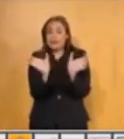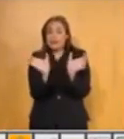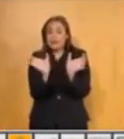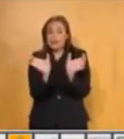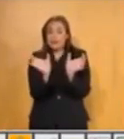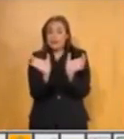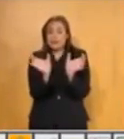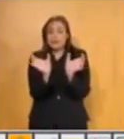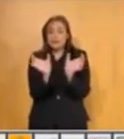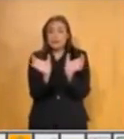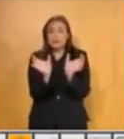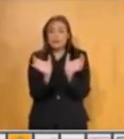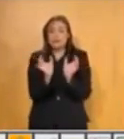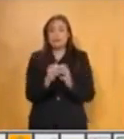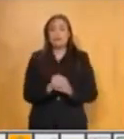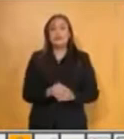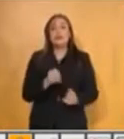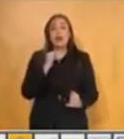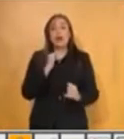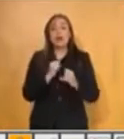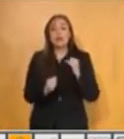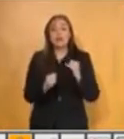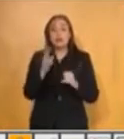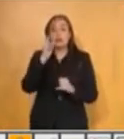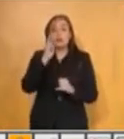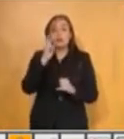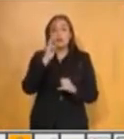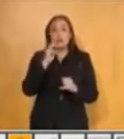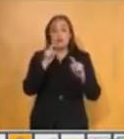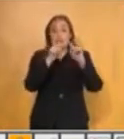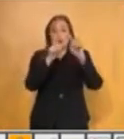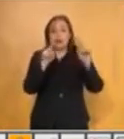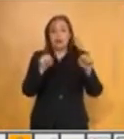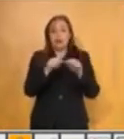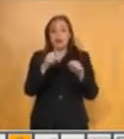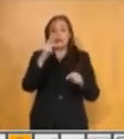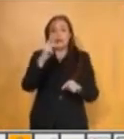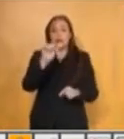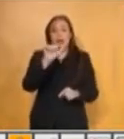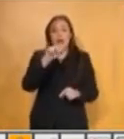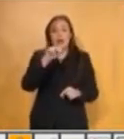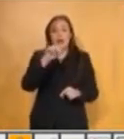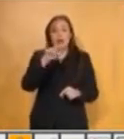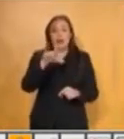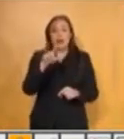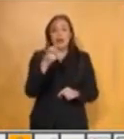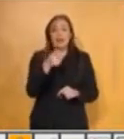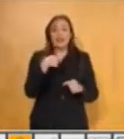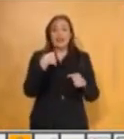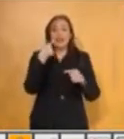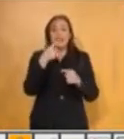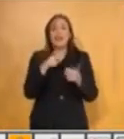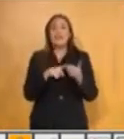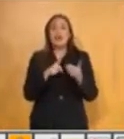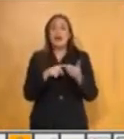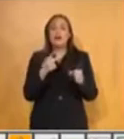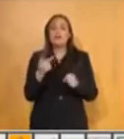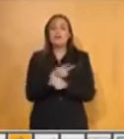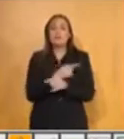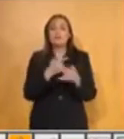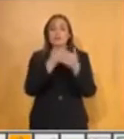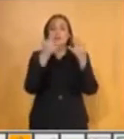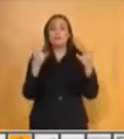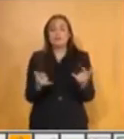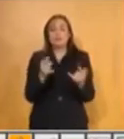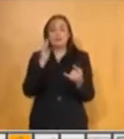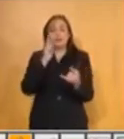o recuadros. Y finalmente, panel o recuadro es precisamente donde se va a desarrollar la historia, donde va a estar